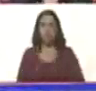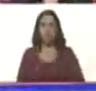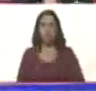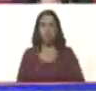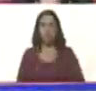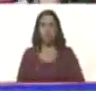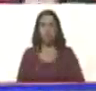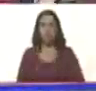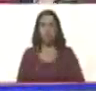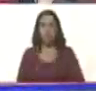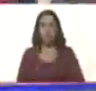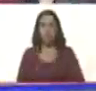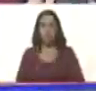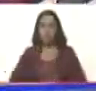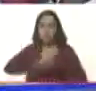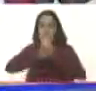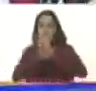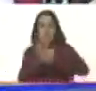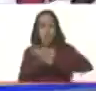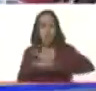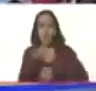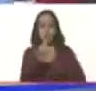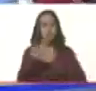¡Basta de prepotencia!